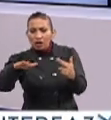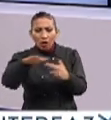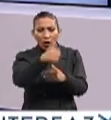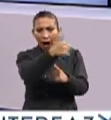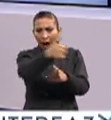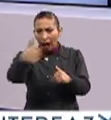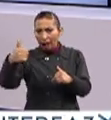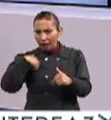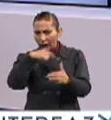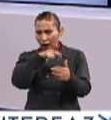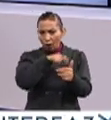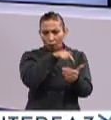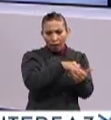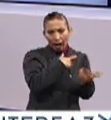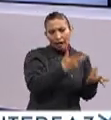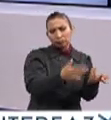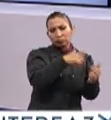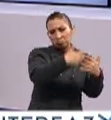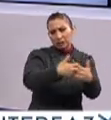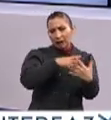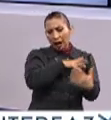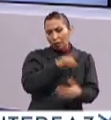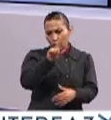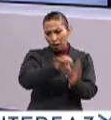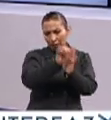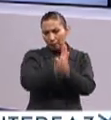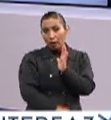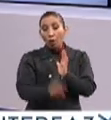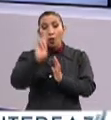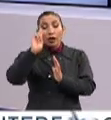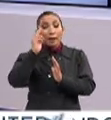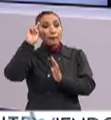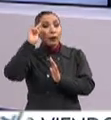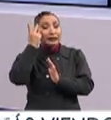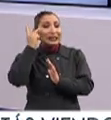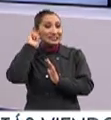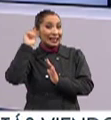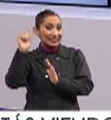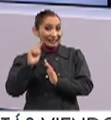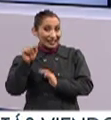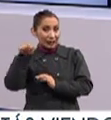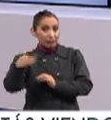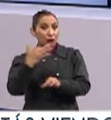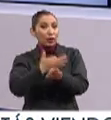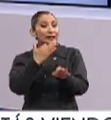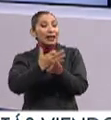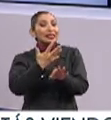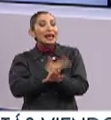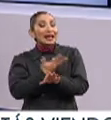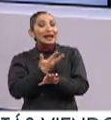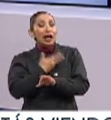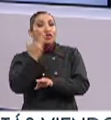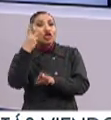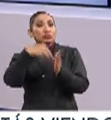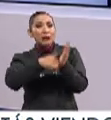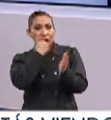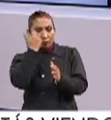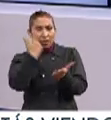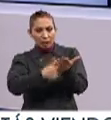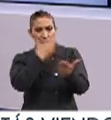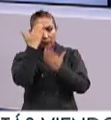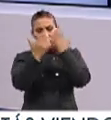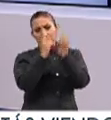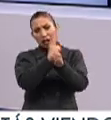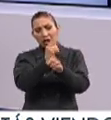de cada una de las zonas productivas de México. Un claro ejemplo es la Universidad Politécnica de Zacatecas, que actualmente cuenta con 2,000 alumnos que